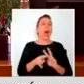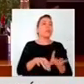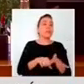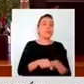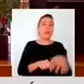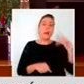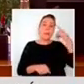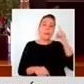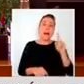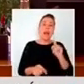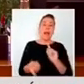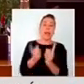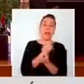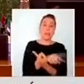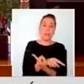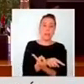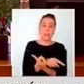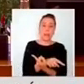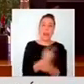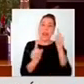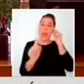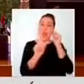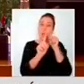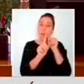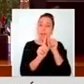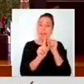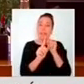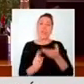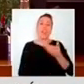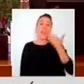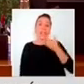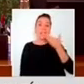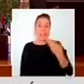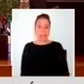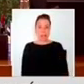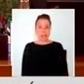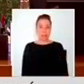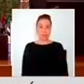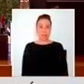desviar el sentido de las intervenciones.